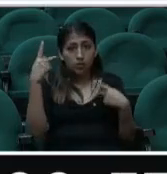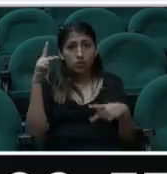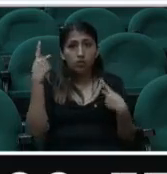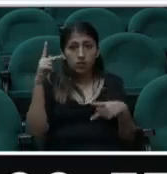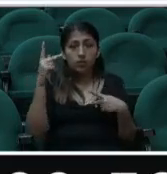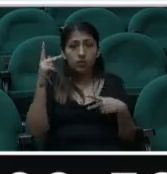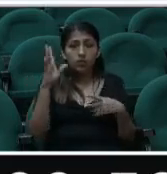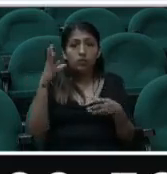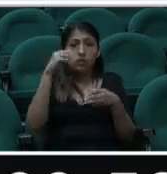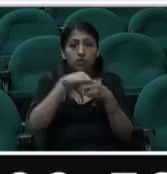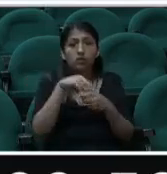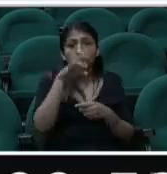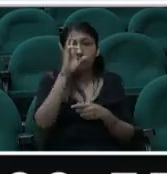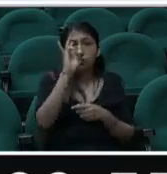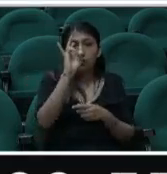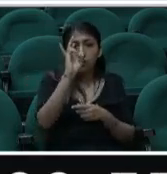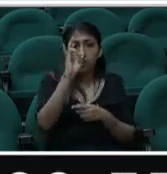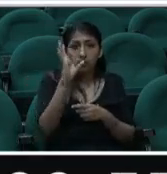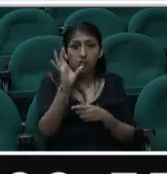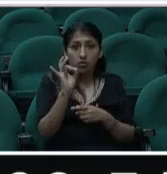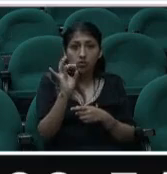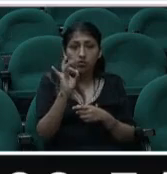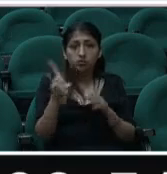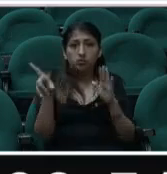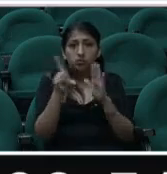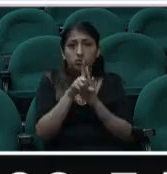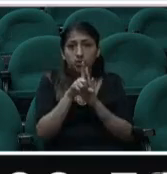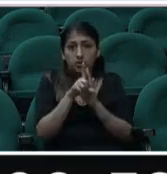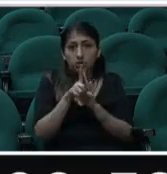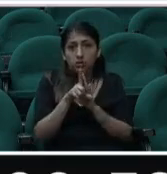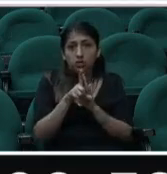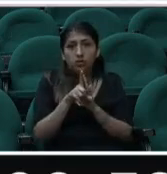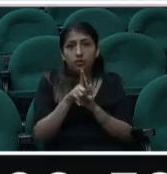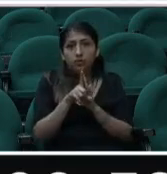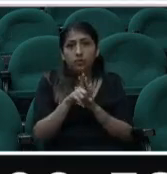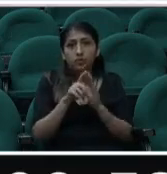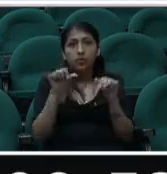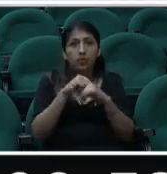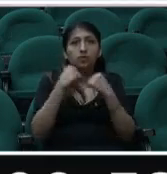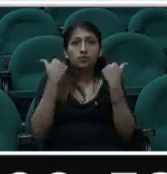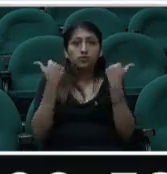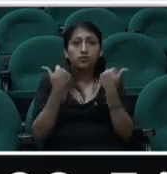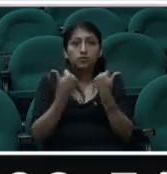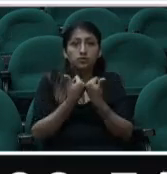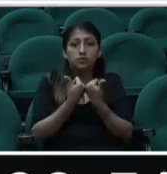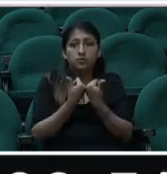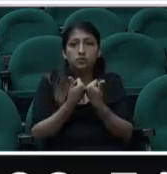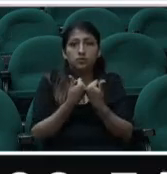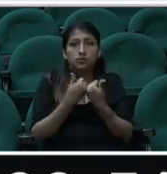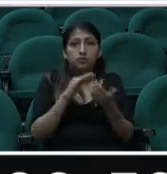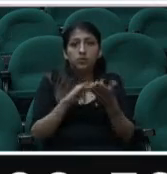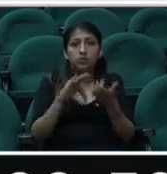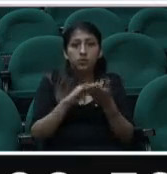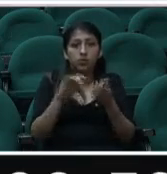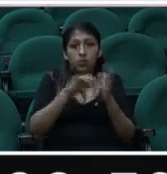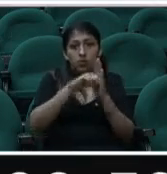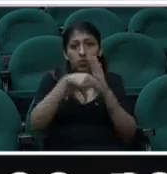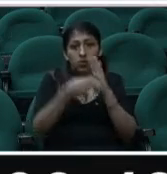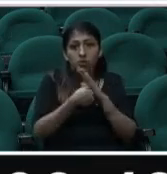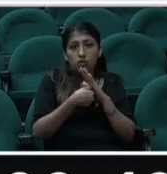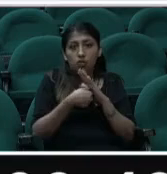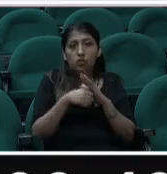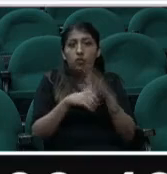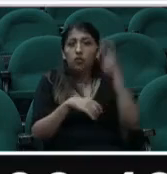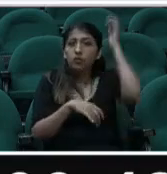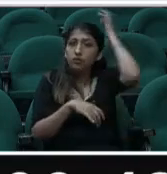el artículo 70 y 78 de la constitución la asamblea perdón del código orgánico de la función